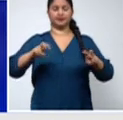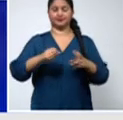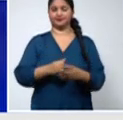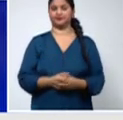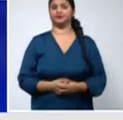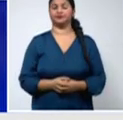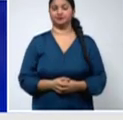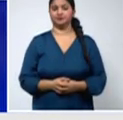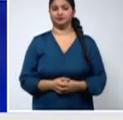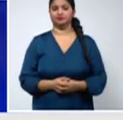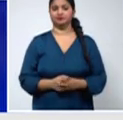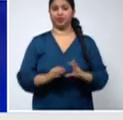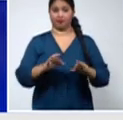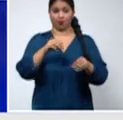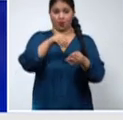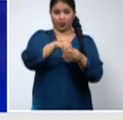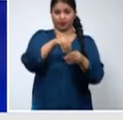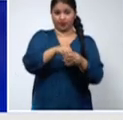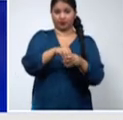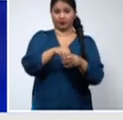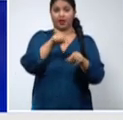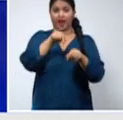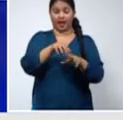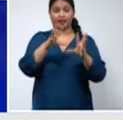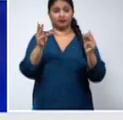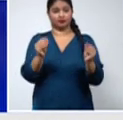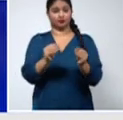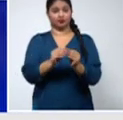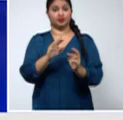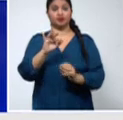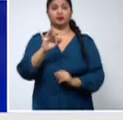ayer 703 muestras.